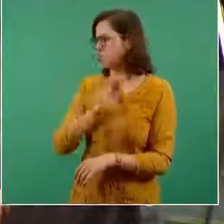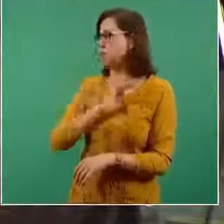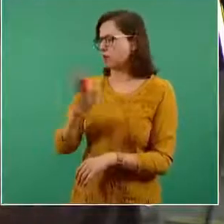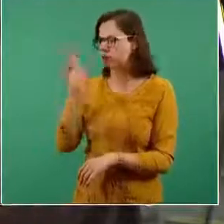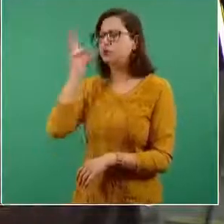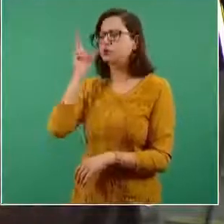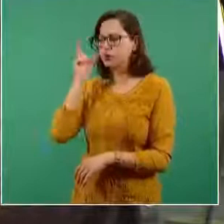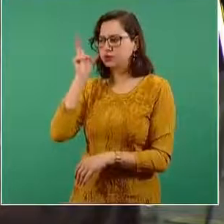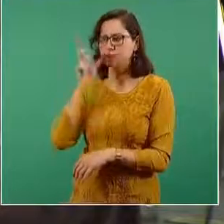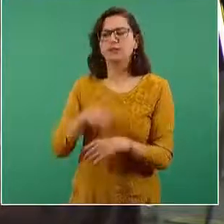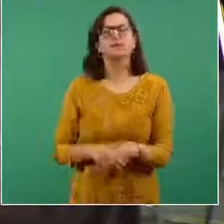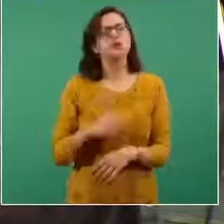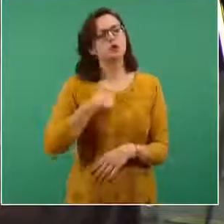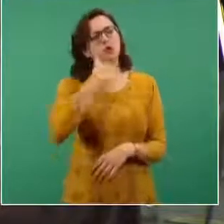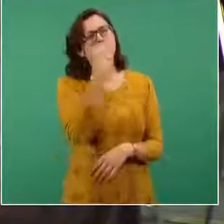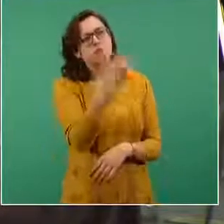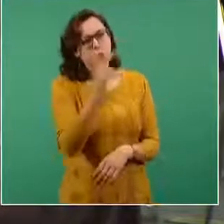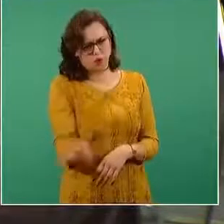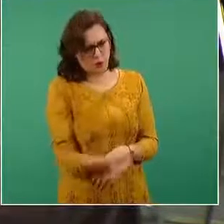preguntarle,